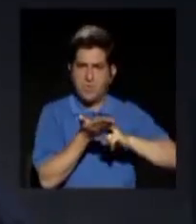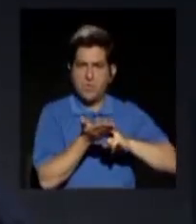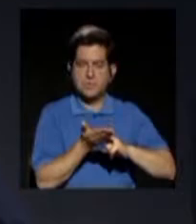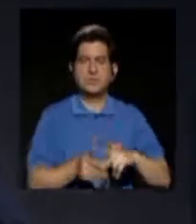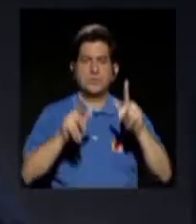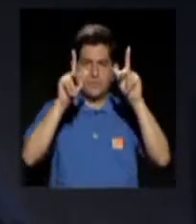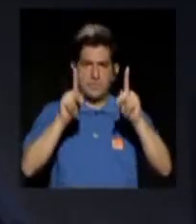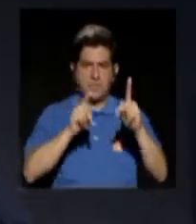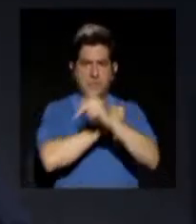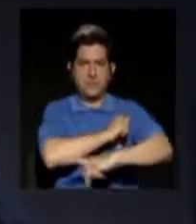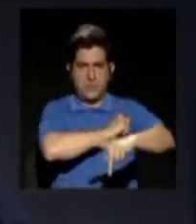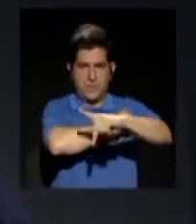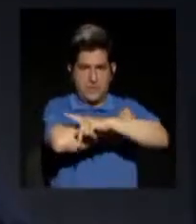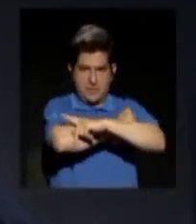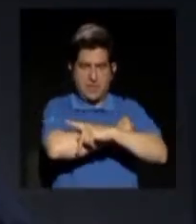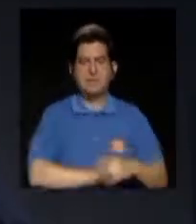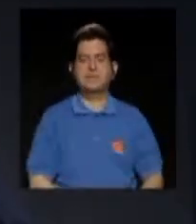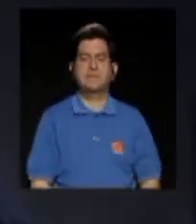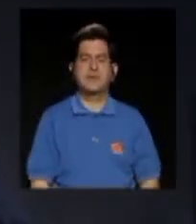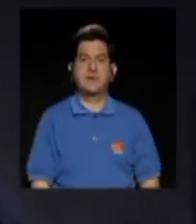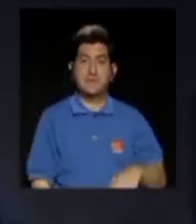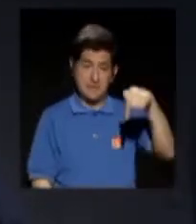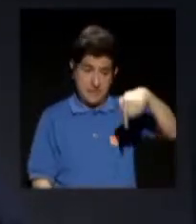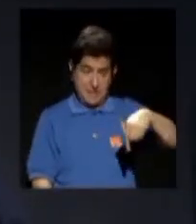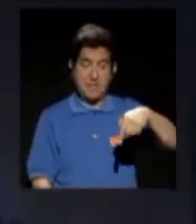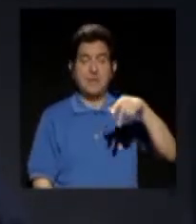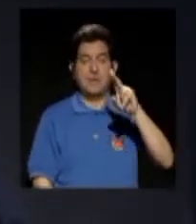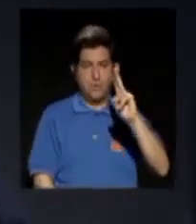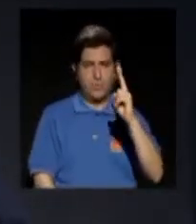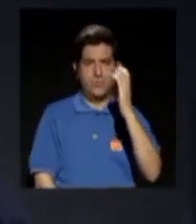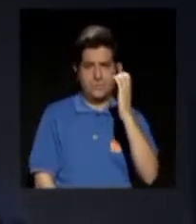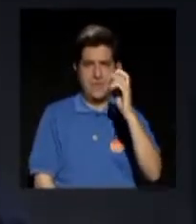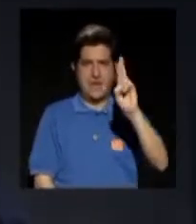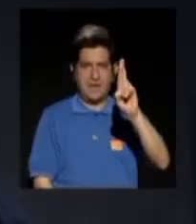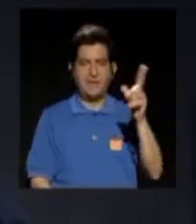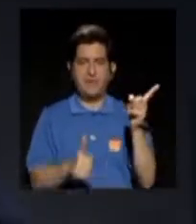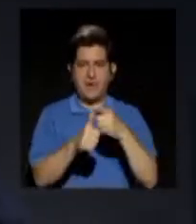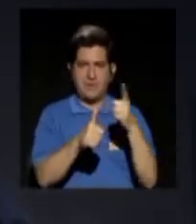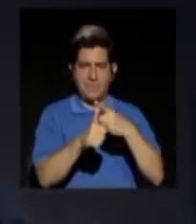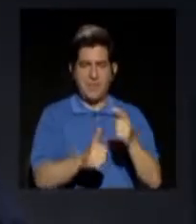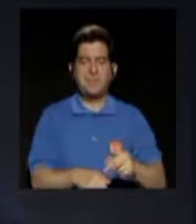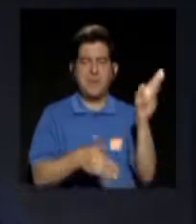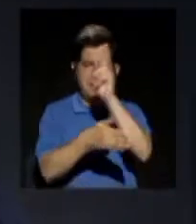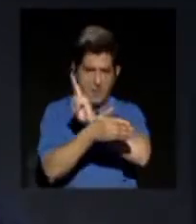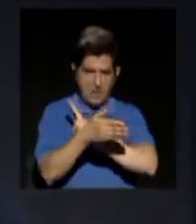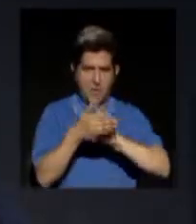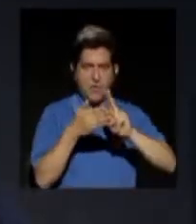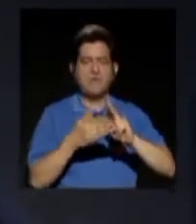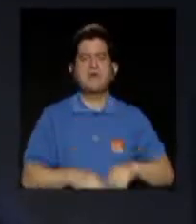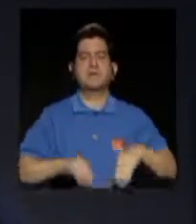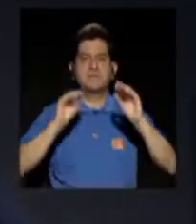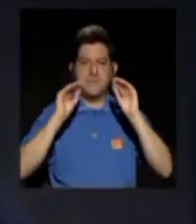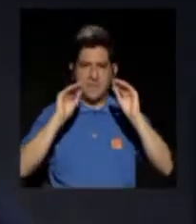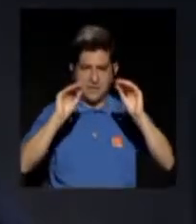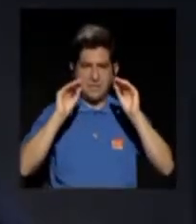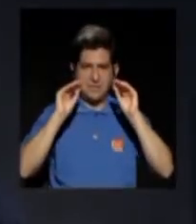los habitantes de este país, que es la Universidad de Costa Rica, la primera de los centros de